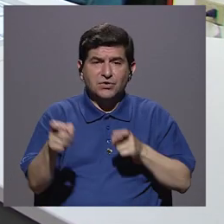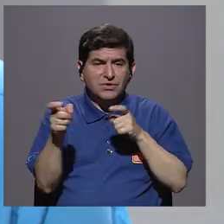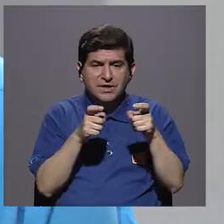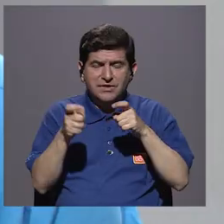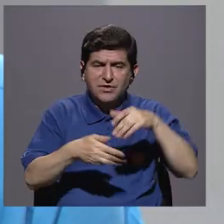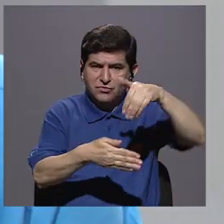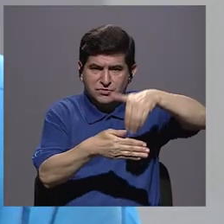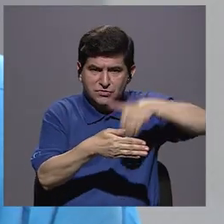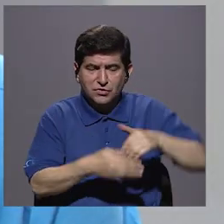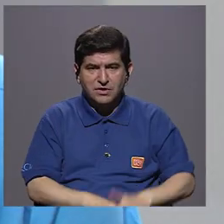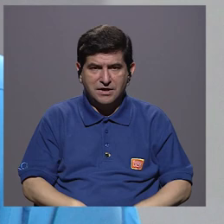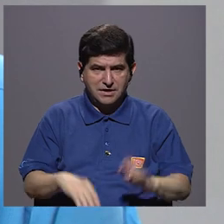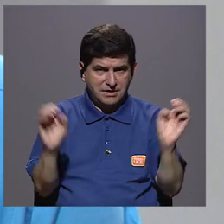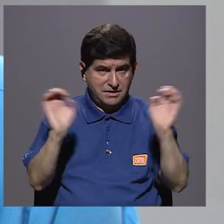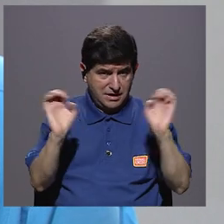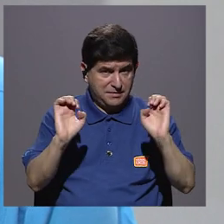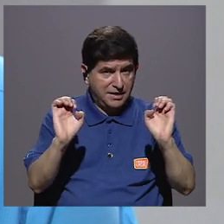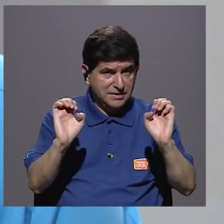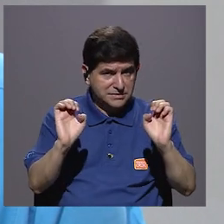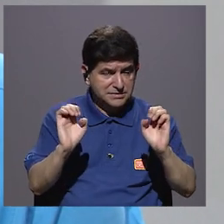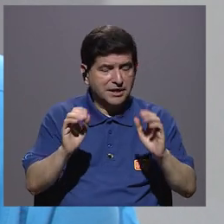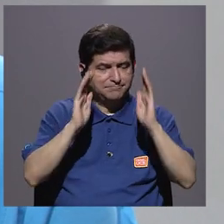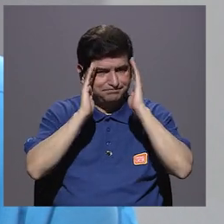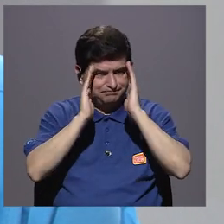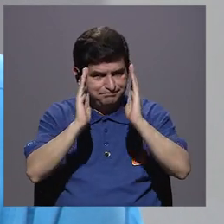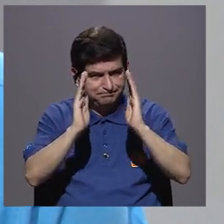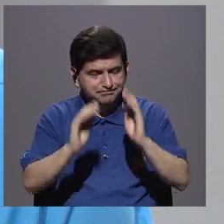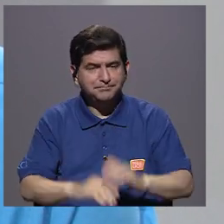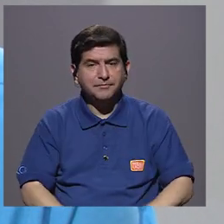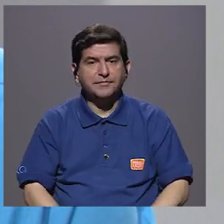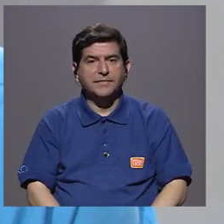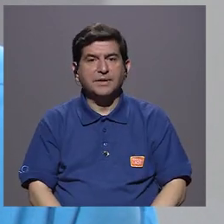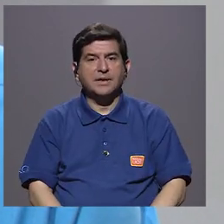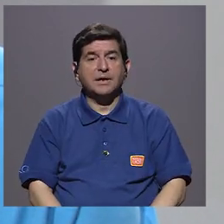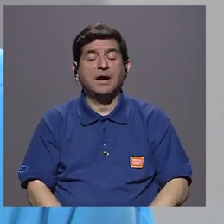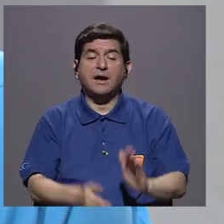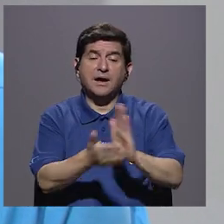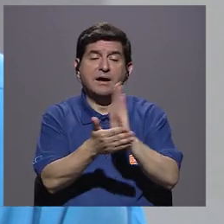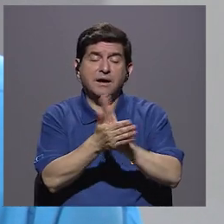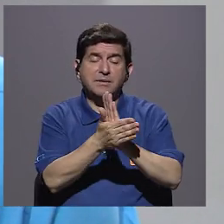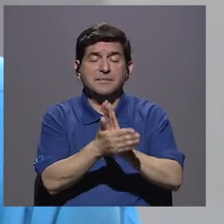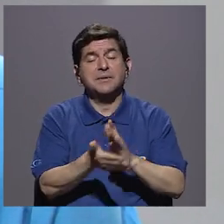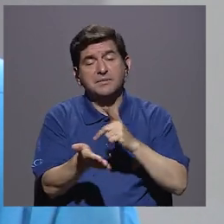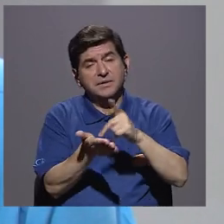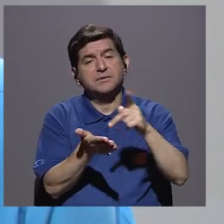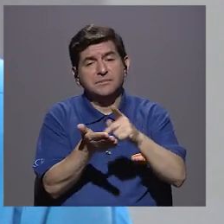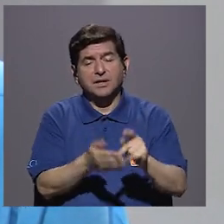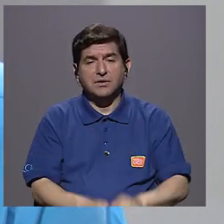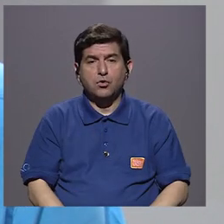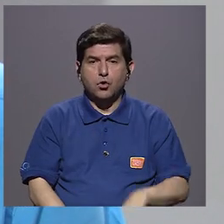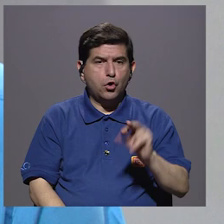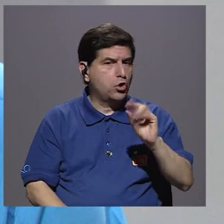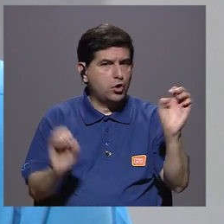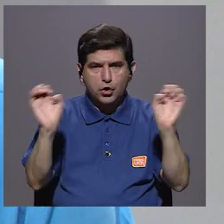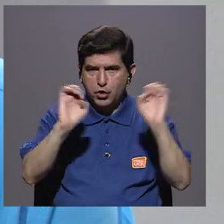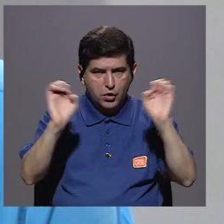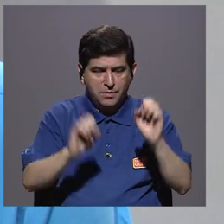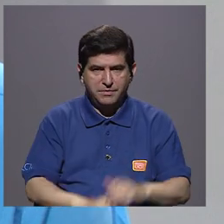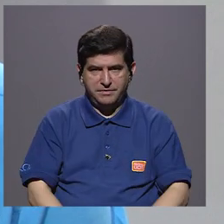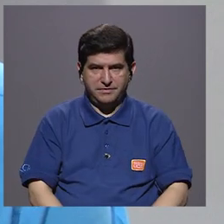Decirle, bueno, si es una emergencia, se le atiende y se le factura y después se le atiende. Y si no es una